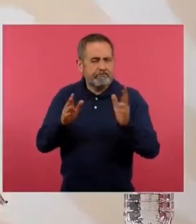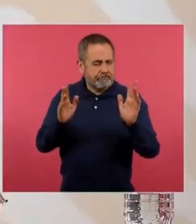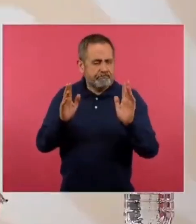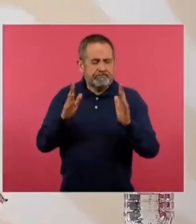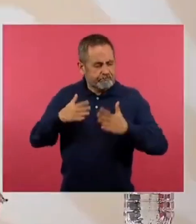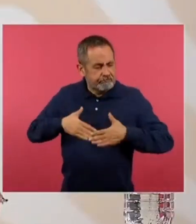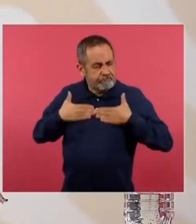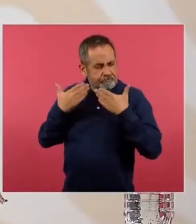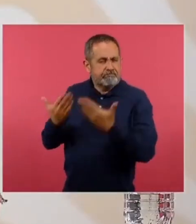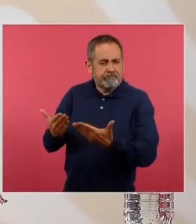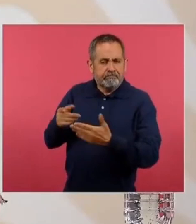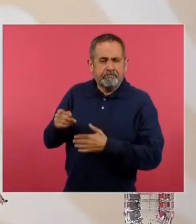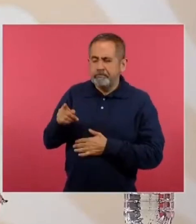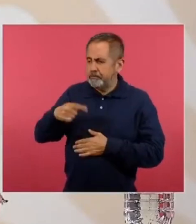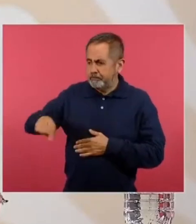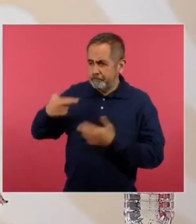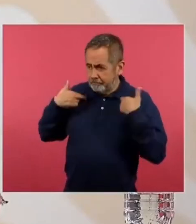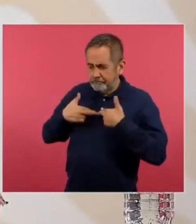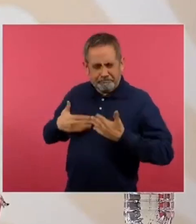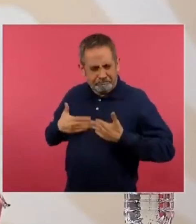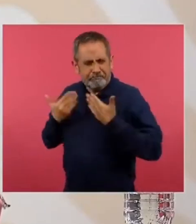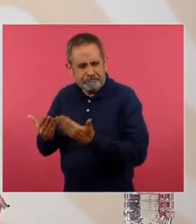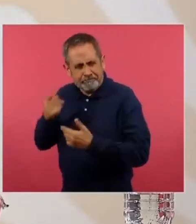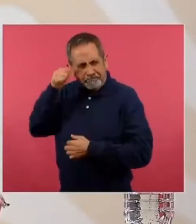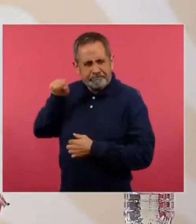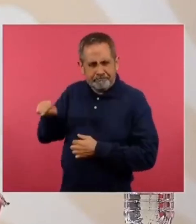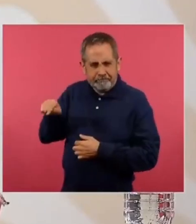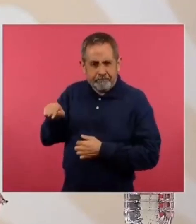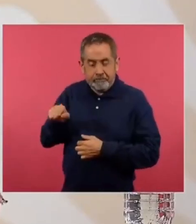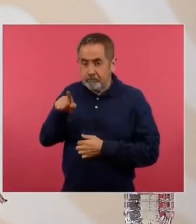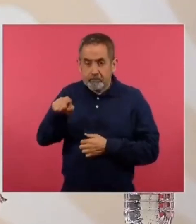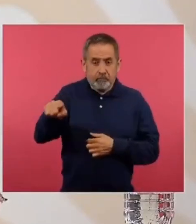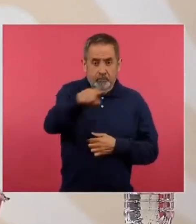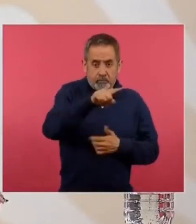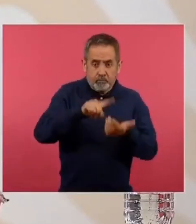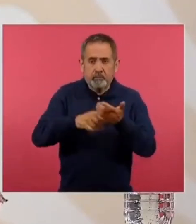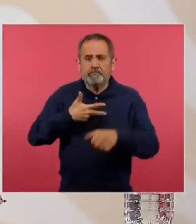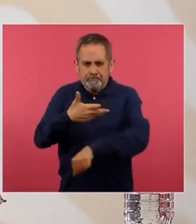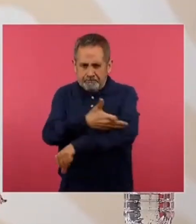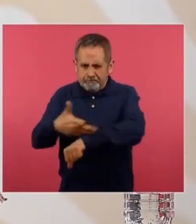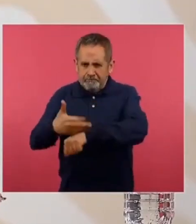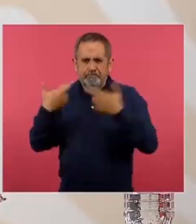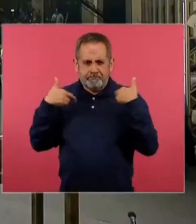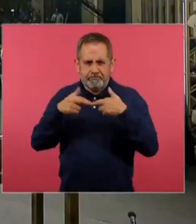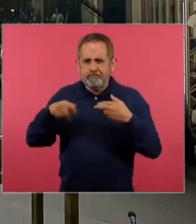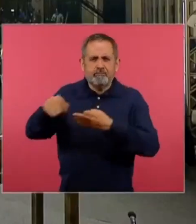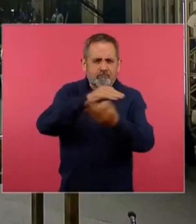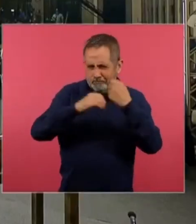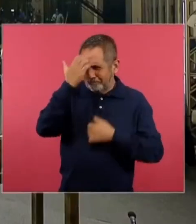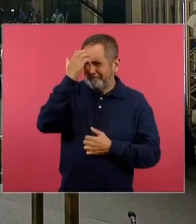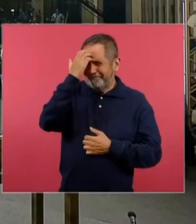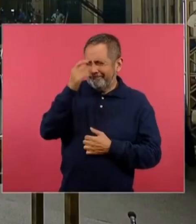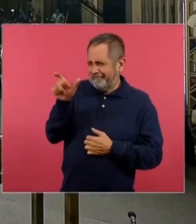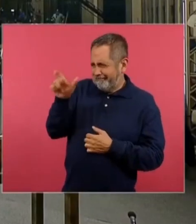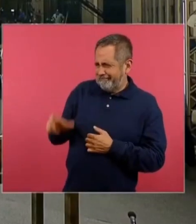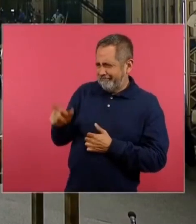tener confianza en sus maestros. En los maestros, muchos de ustedes tienen familiares maestros, casi todos conocen a un